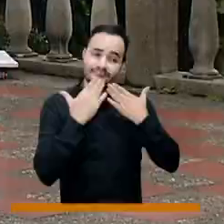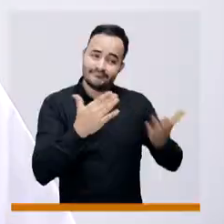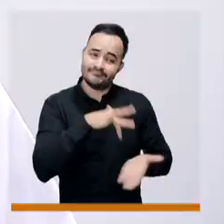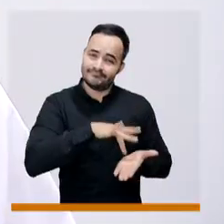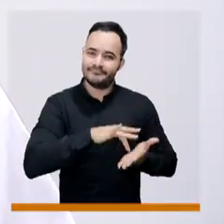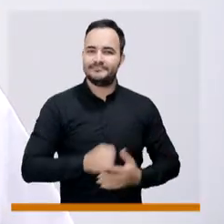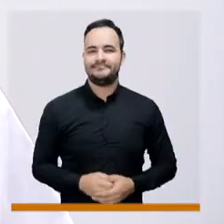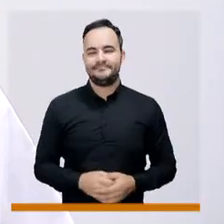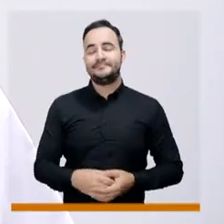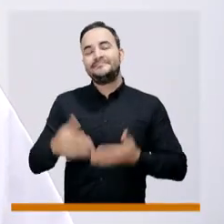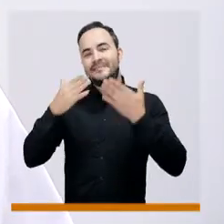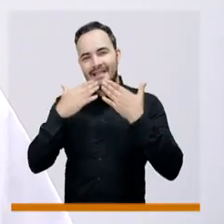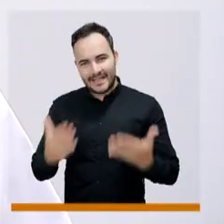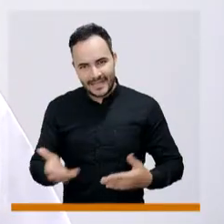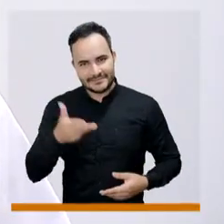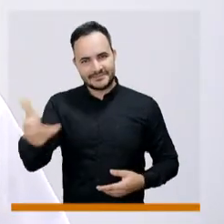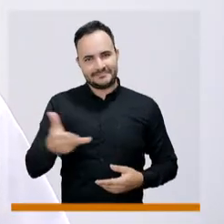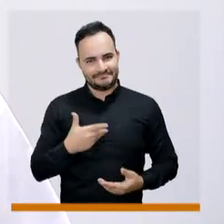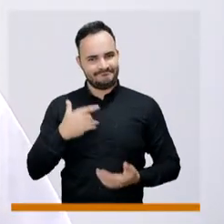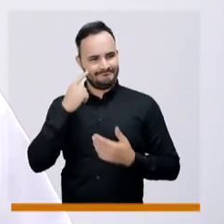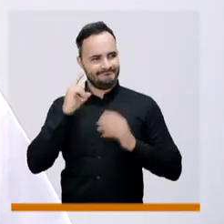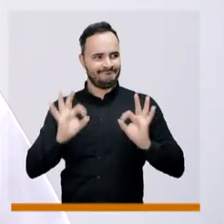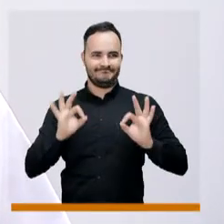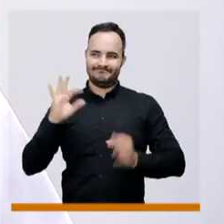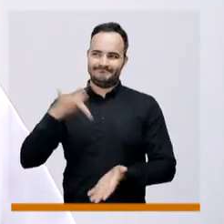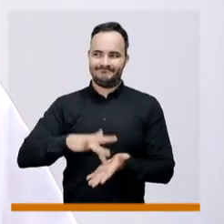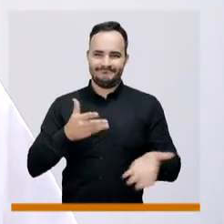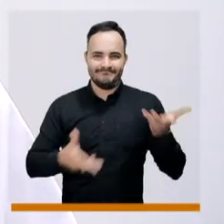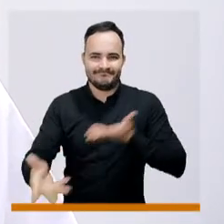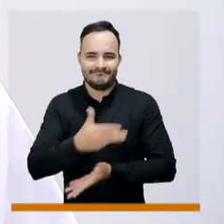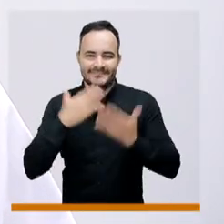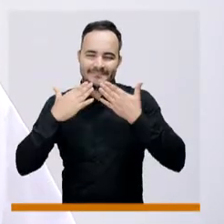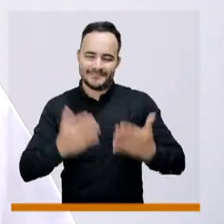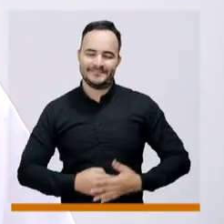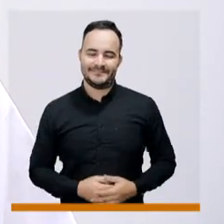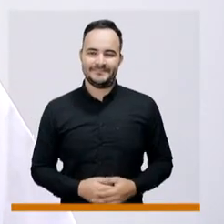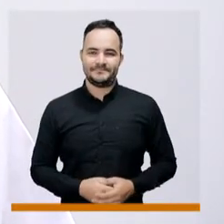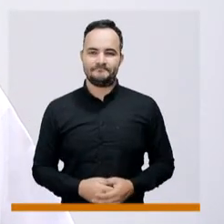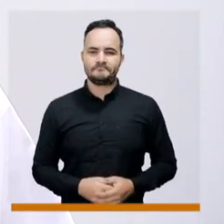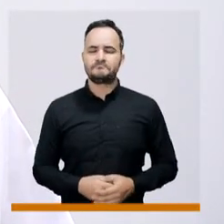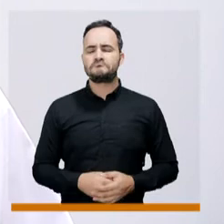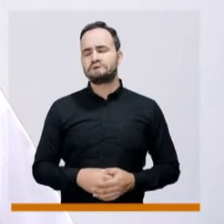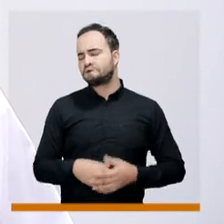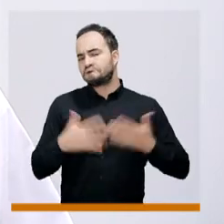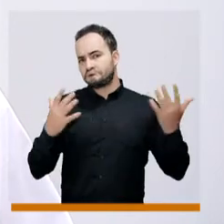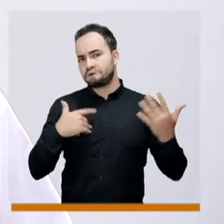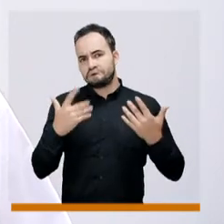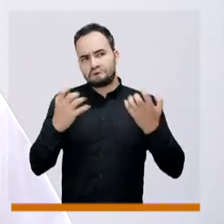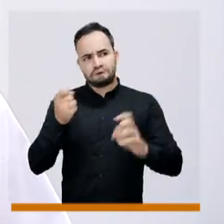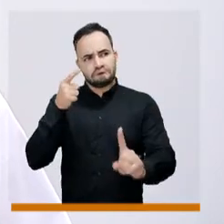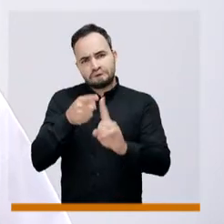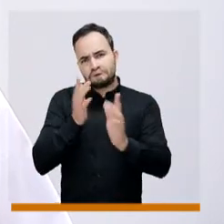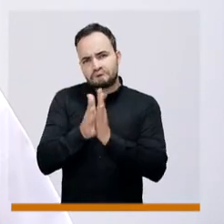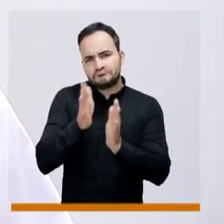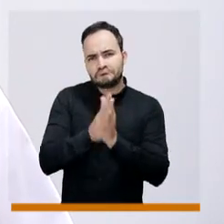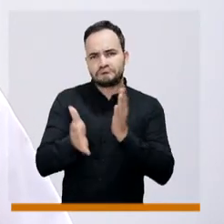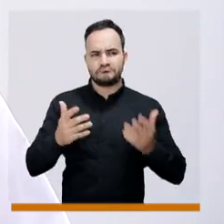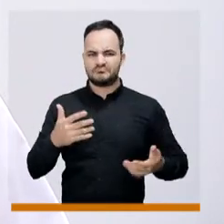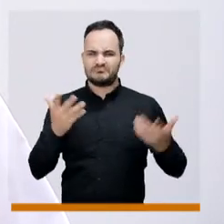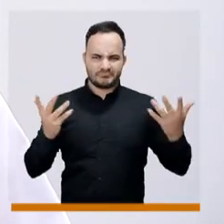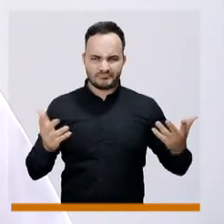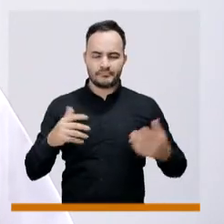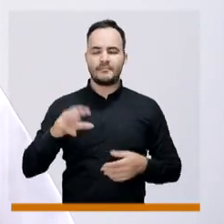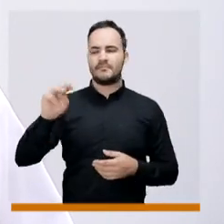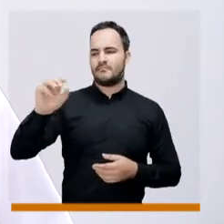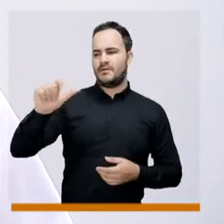acompañarnos. Muchas gracias a ustedes por la invitación. Pigmalión, pues, como contar un poco sobre lo que